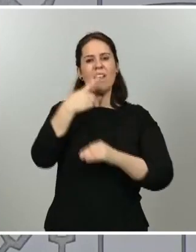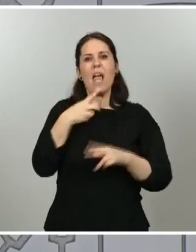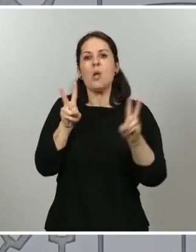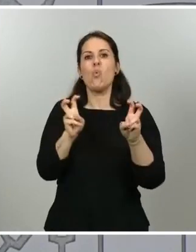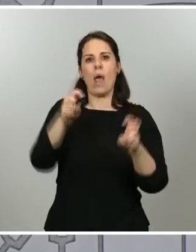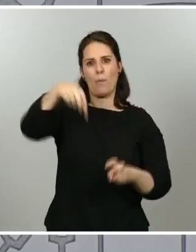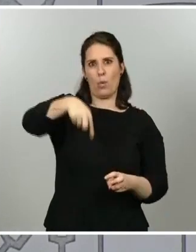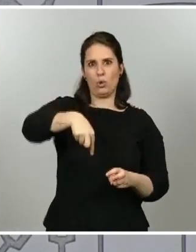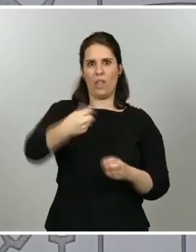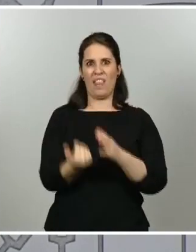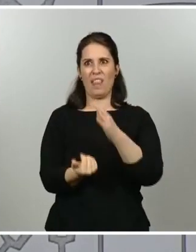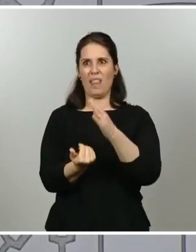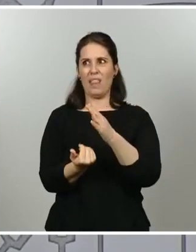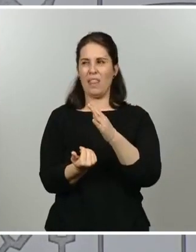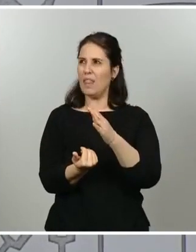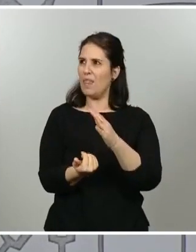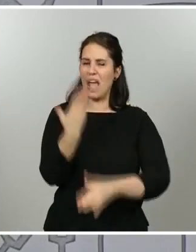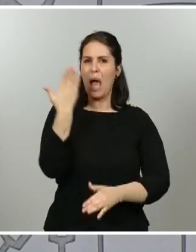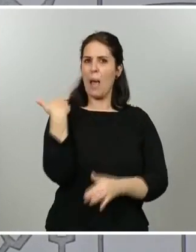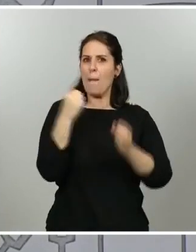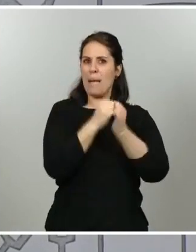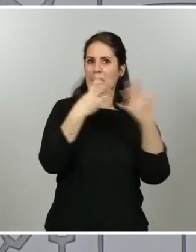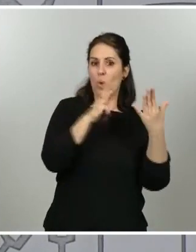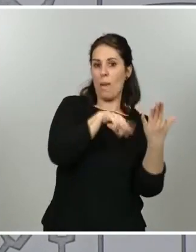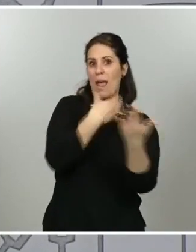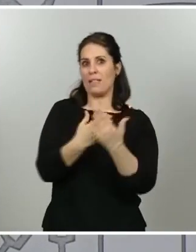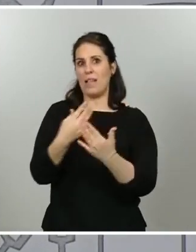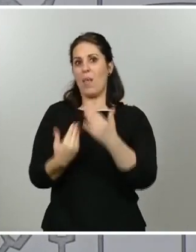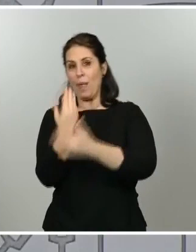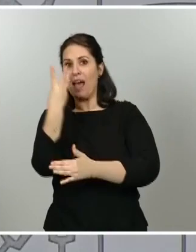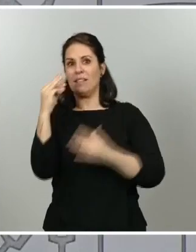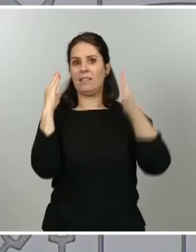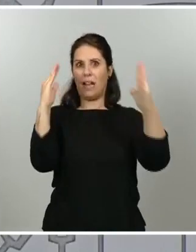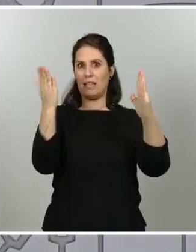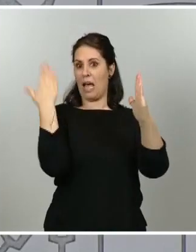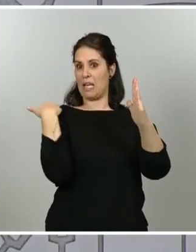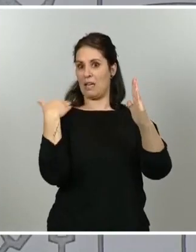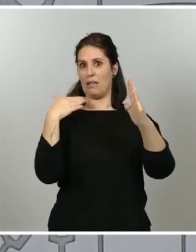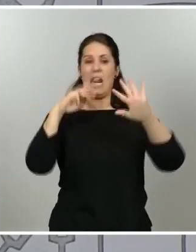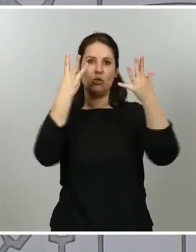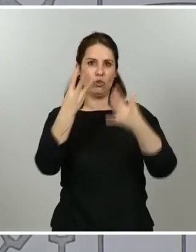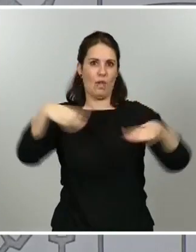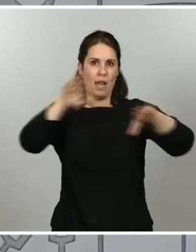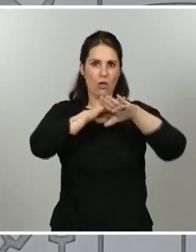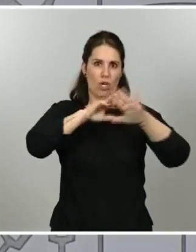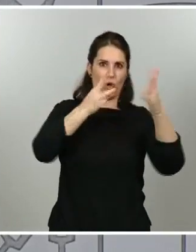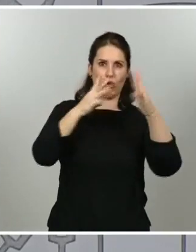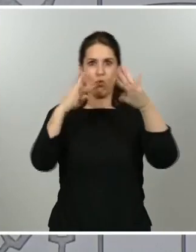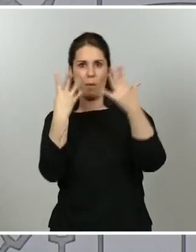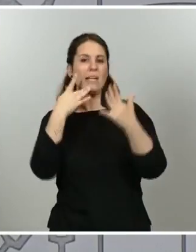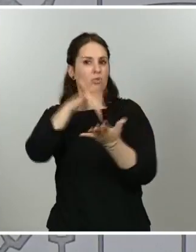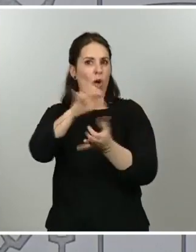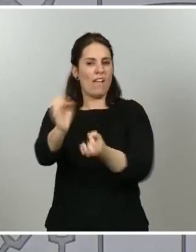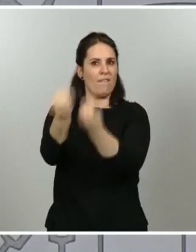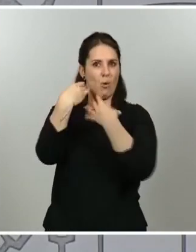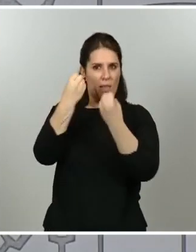día 29 al día 30. Ayer a las 8 de la noche, entre 8 y 9 de la noche, cuando se da la información. Por lo